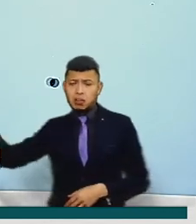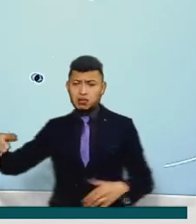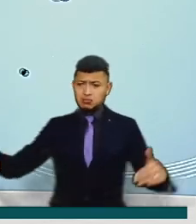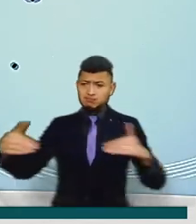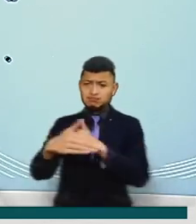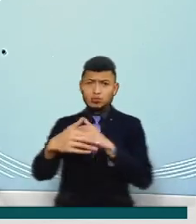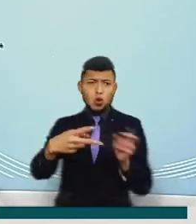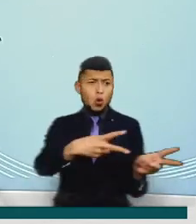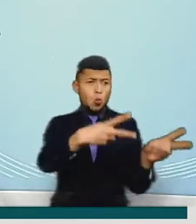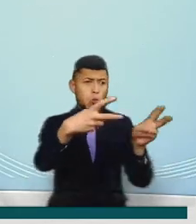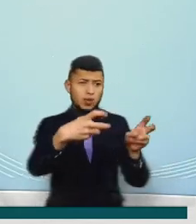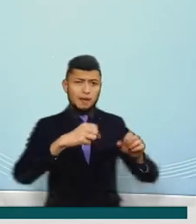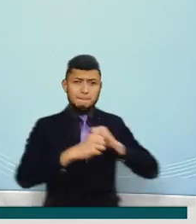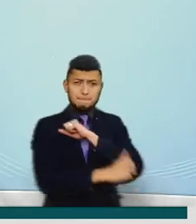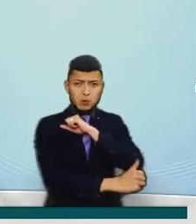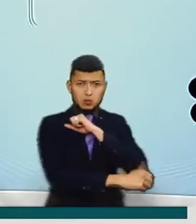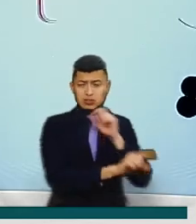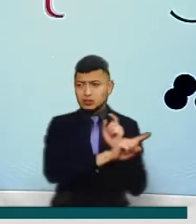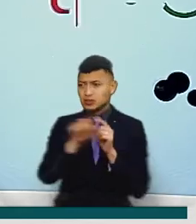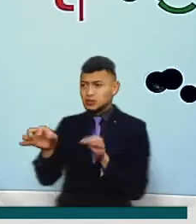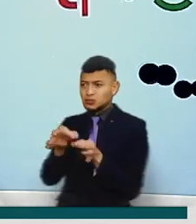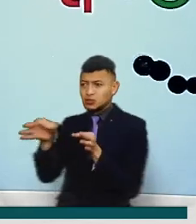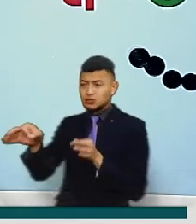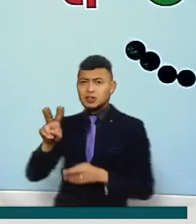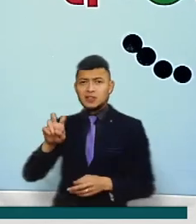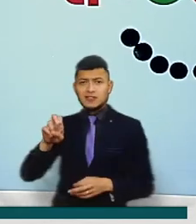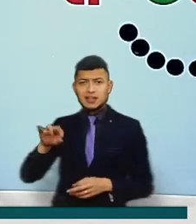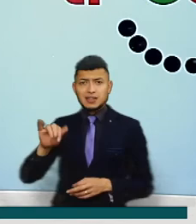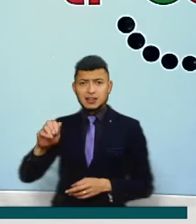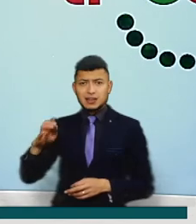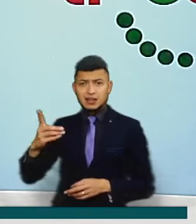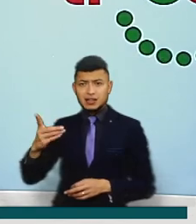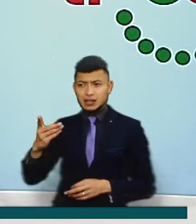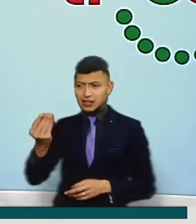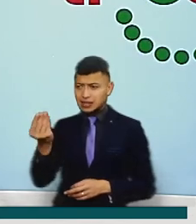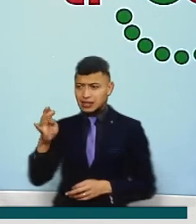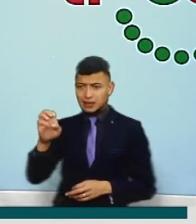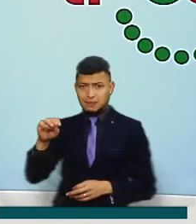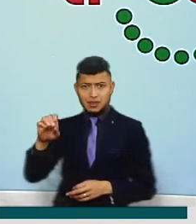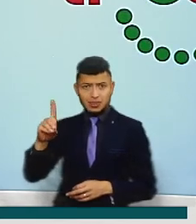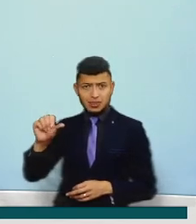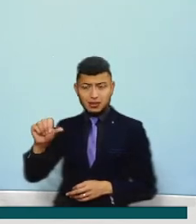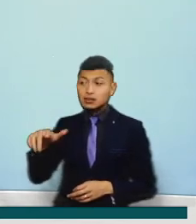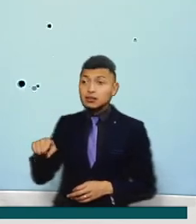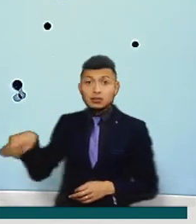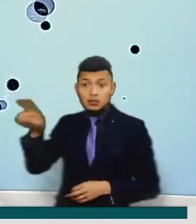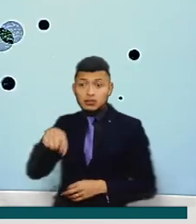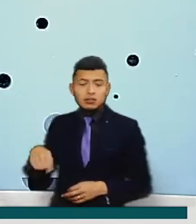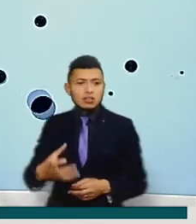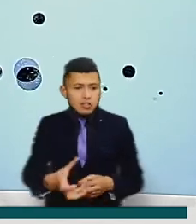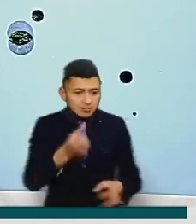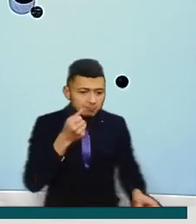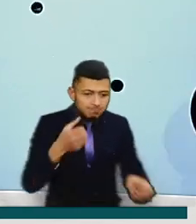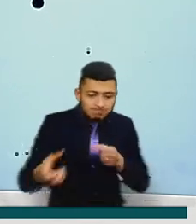vía que conduce del puente de Boyacá al municipio de Venta Quemada. Además de cuidar el planeta, enseñan a sus vecinos la importancia de